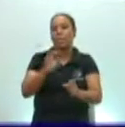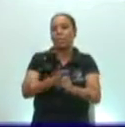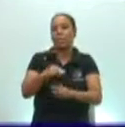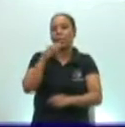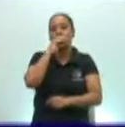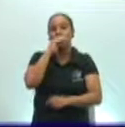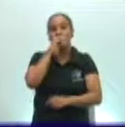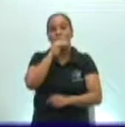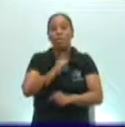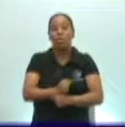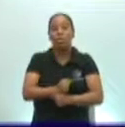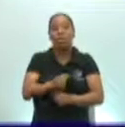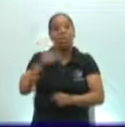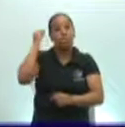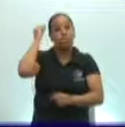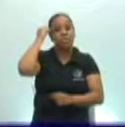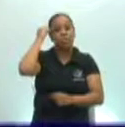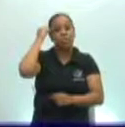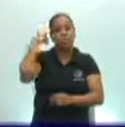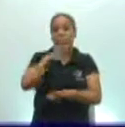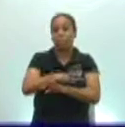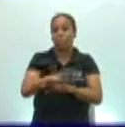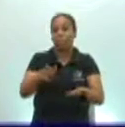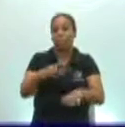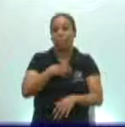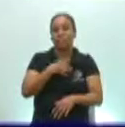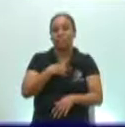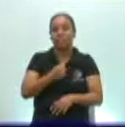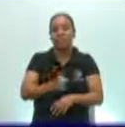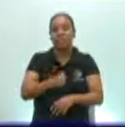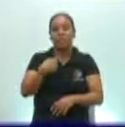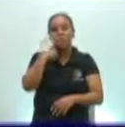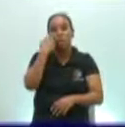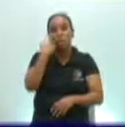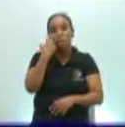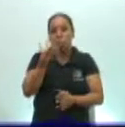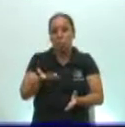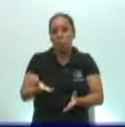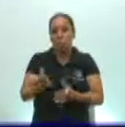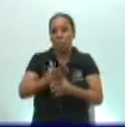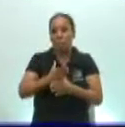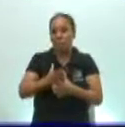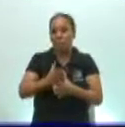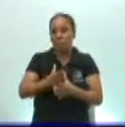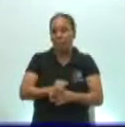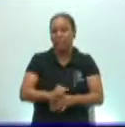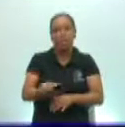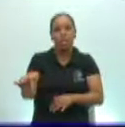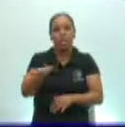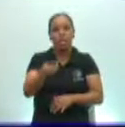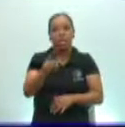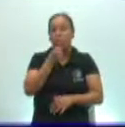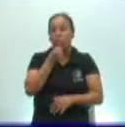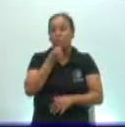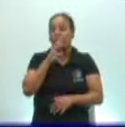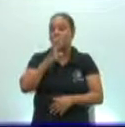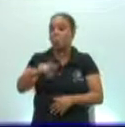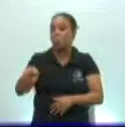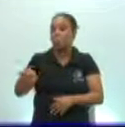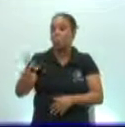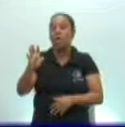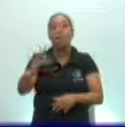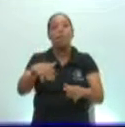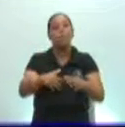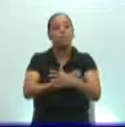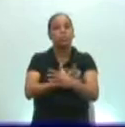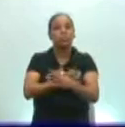modelos y del conocimiento que ya tenemos del código de colores. También que pueden buscar los símbolos de los elementos químicos